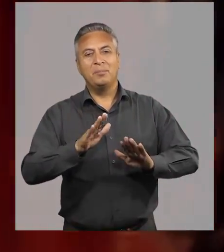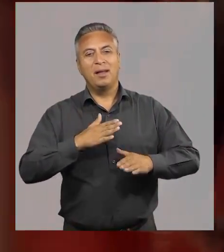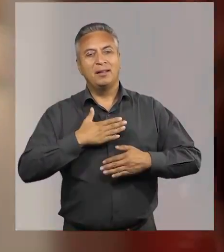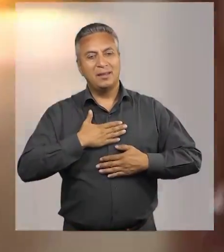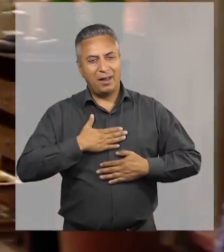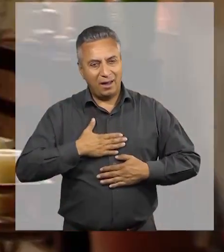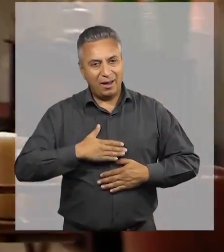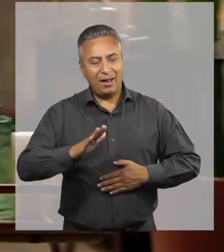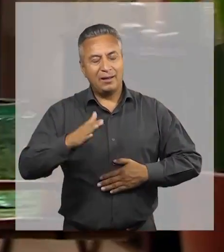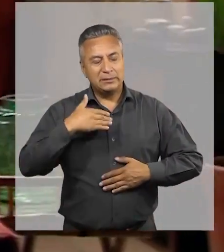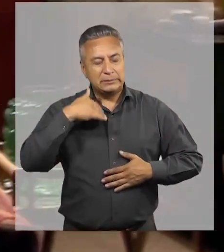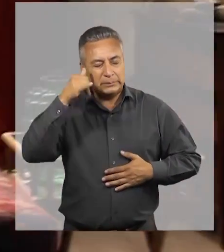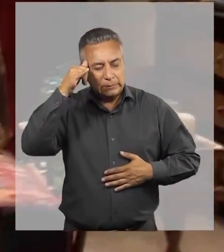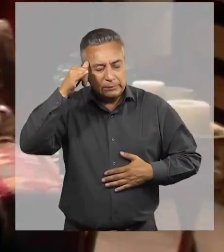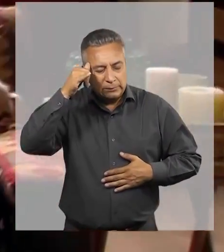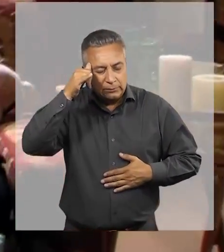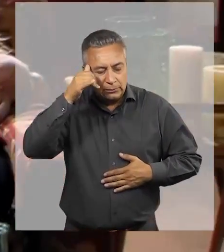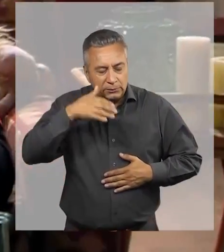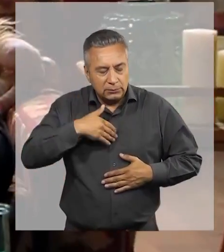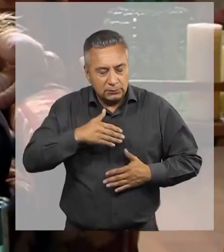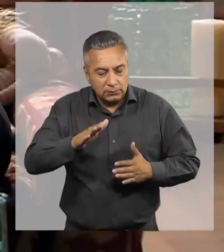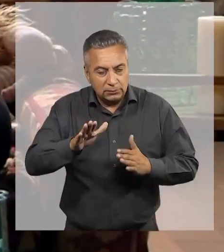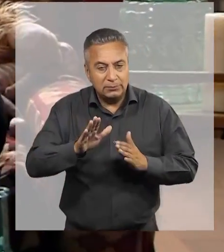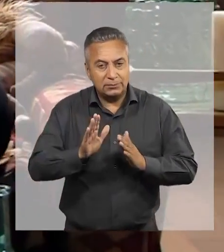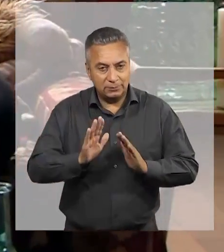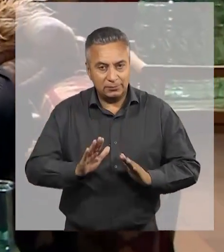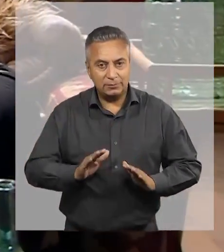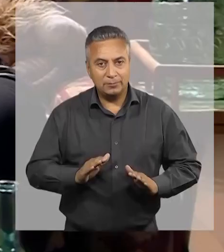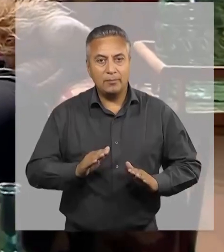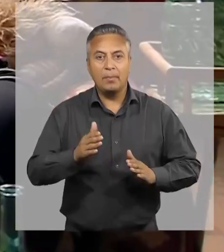Ya, tranquila, ya. Ya, perdóname, ya.